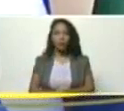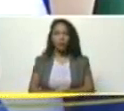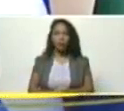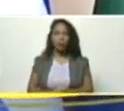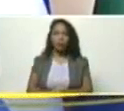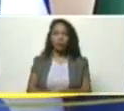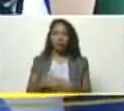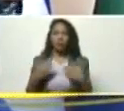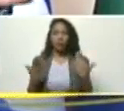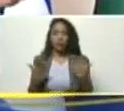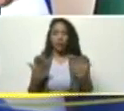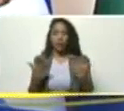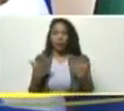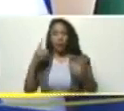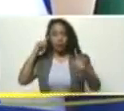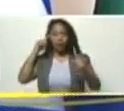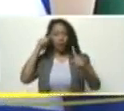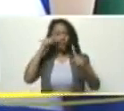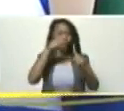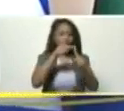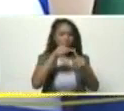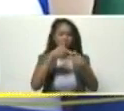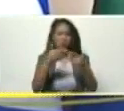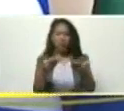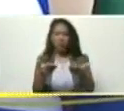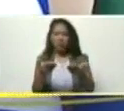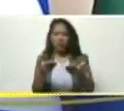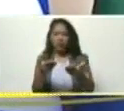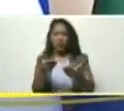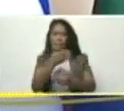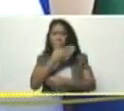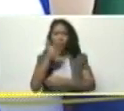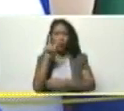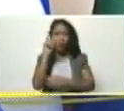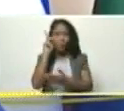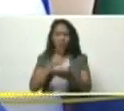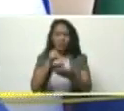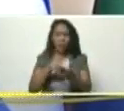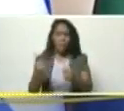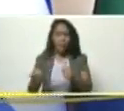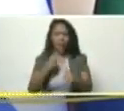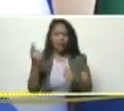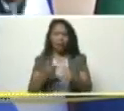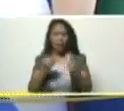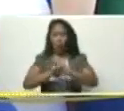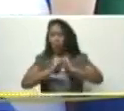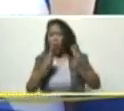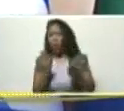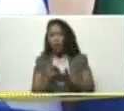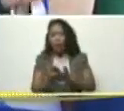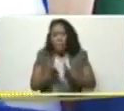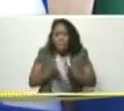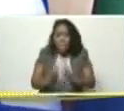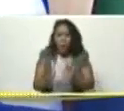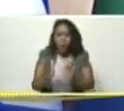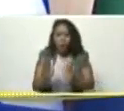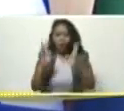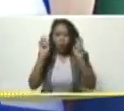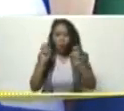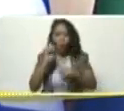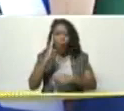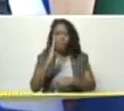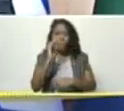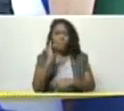y que apunta a ser uno de los protagonistas principales del mundo que están haciendo, los BRICS.